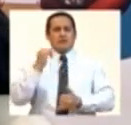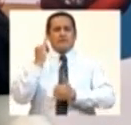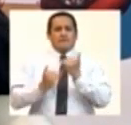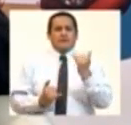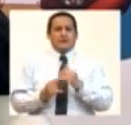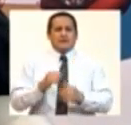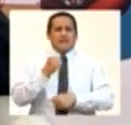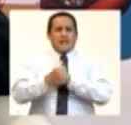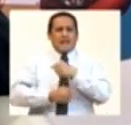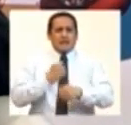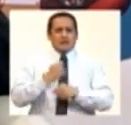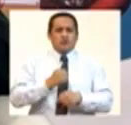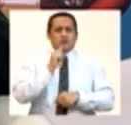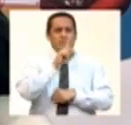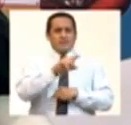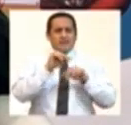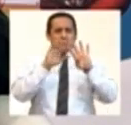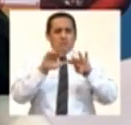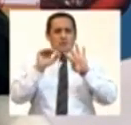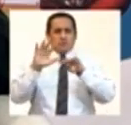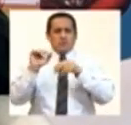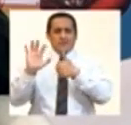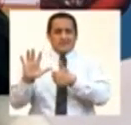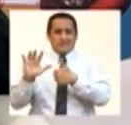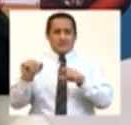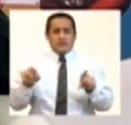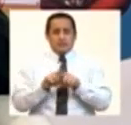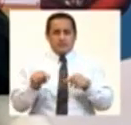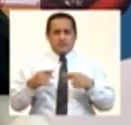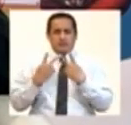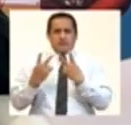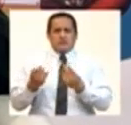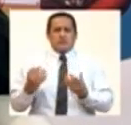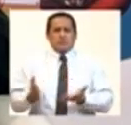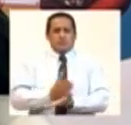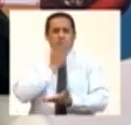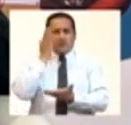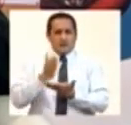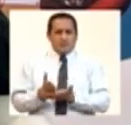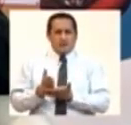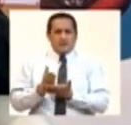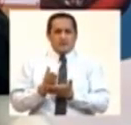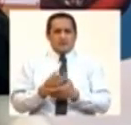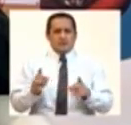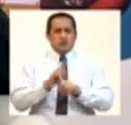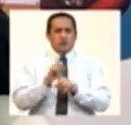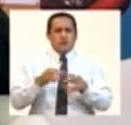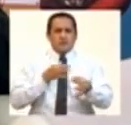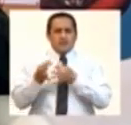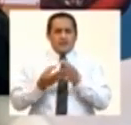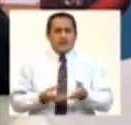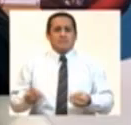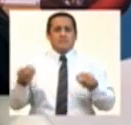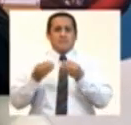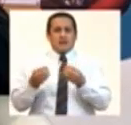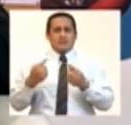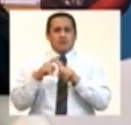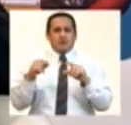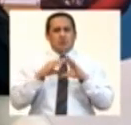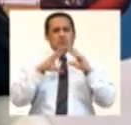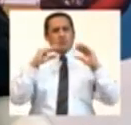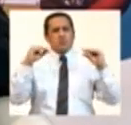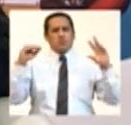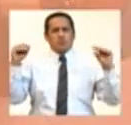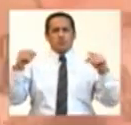a fines del año 96 perpetran su crimen, no diré mayor, pero sí el